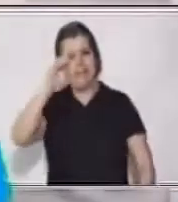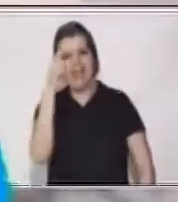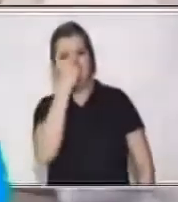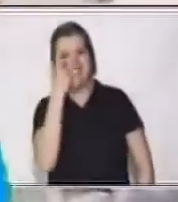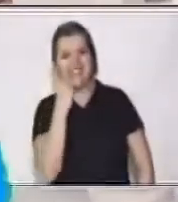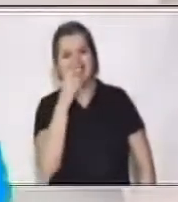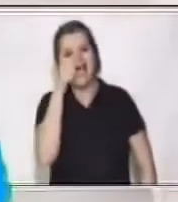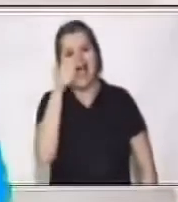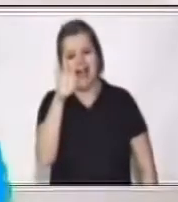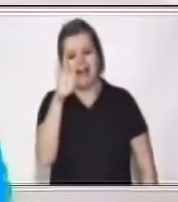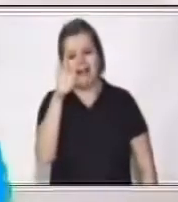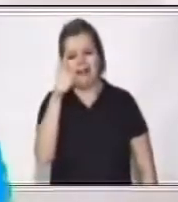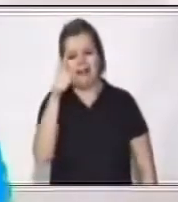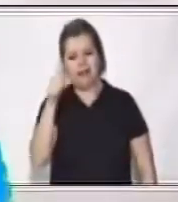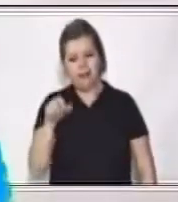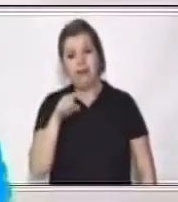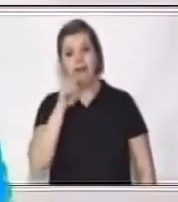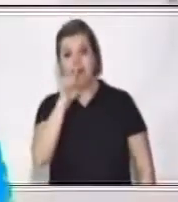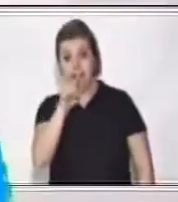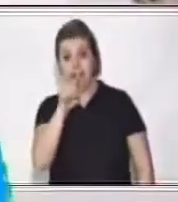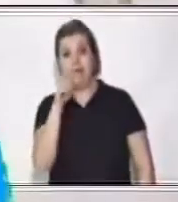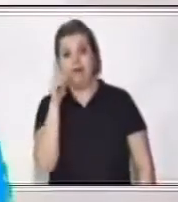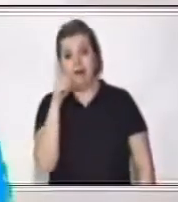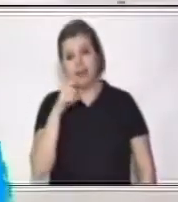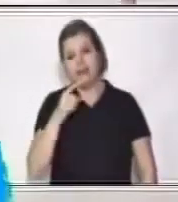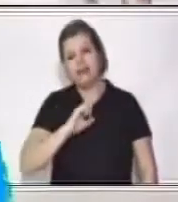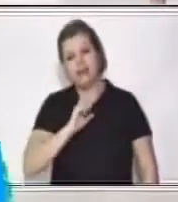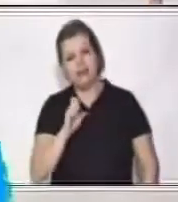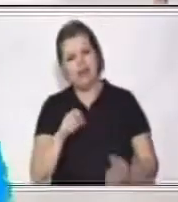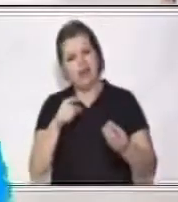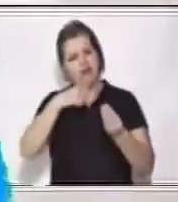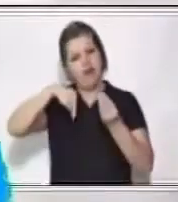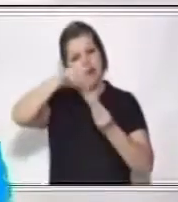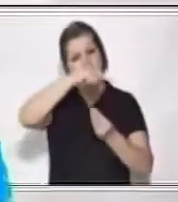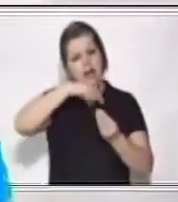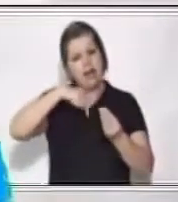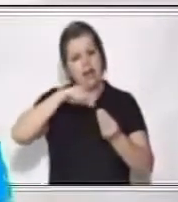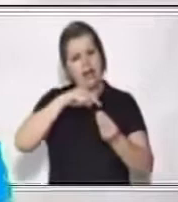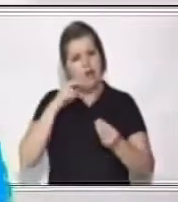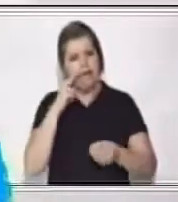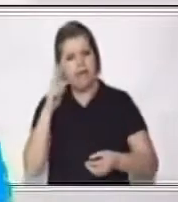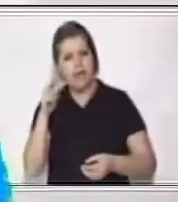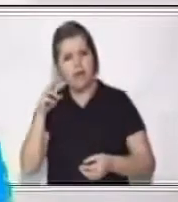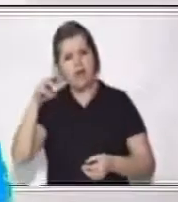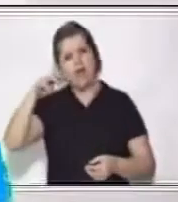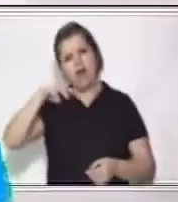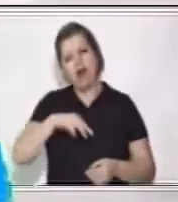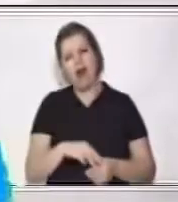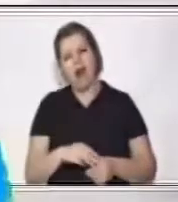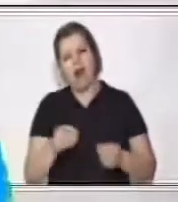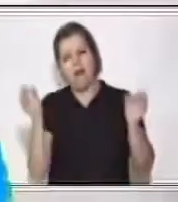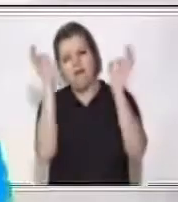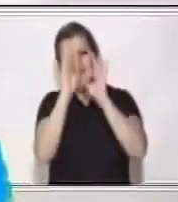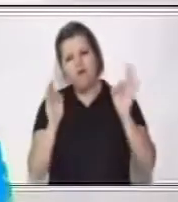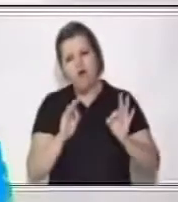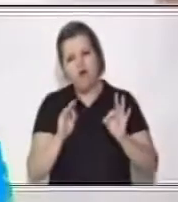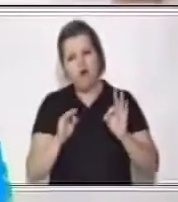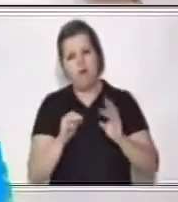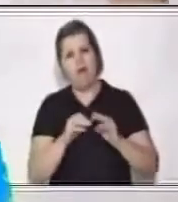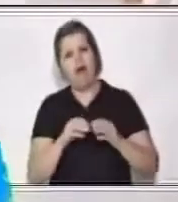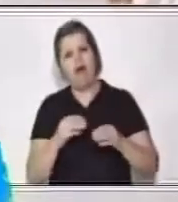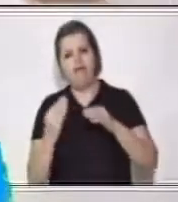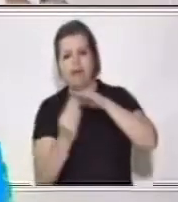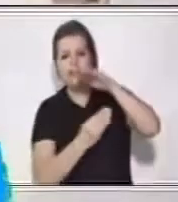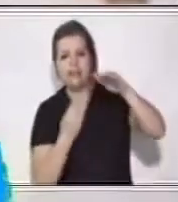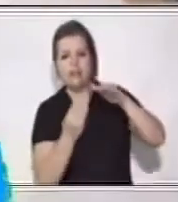¿sí? Y si nosotros vamos a hacer la familia de palabras identificando nuestro morfema base y nuestro morfema clase, pues